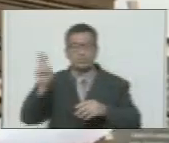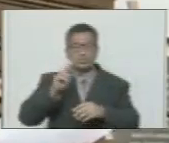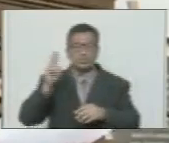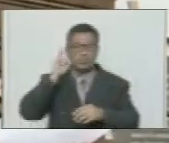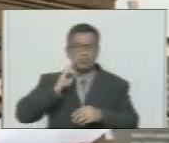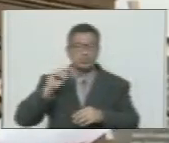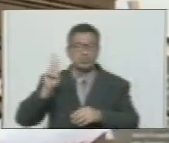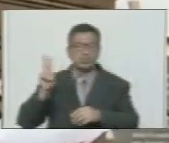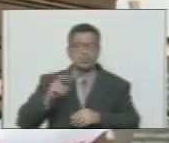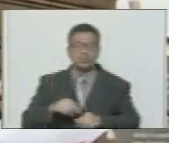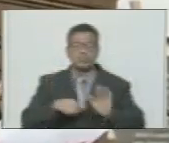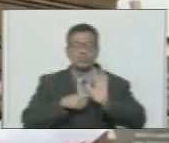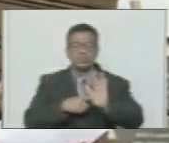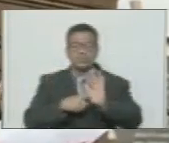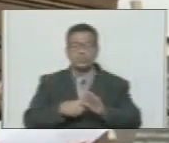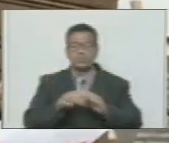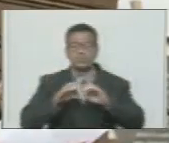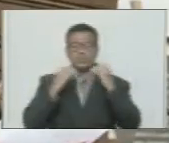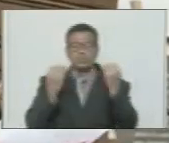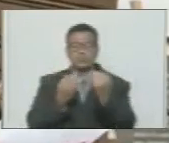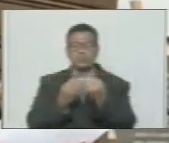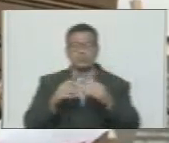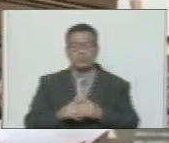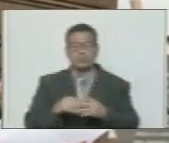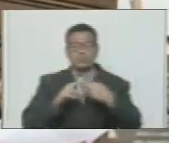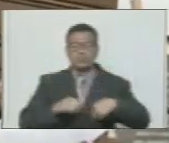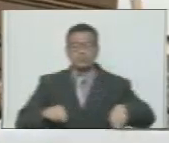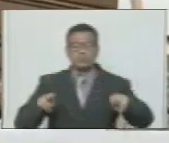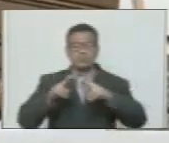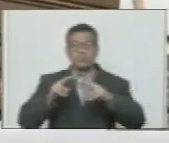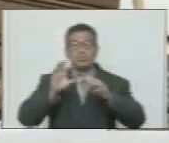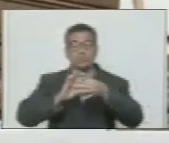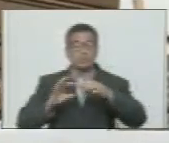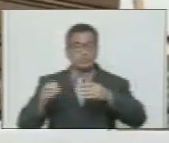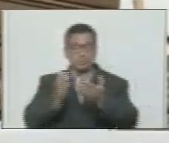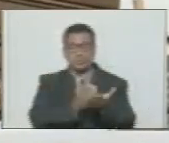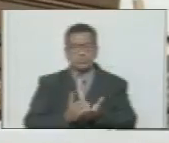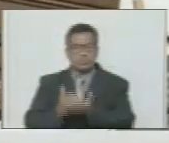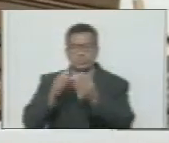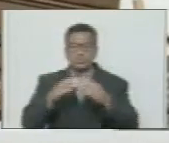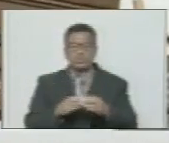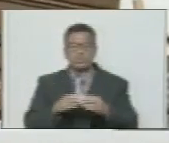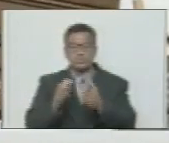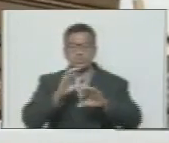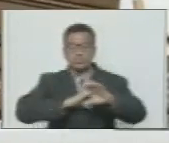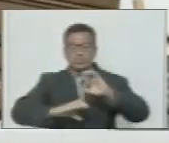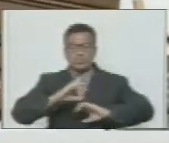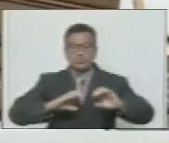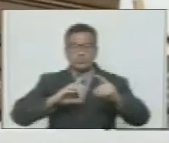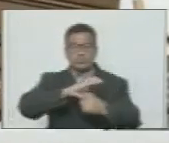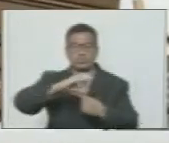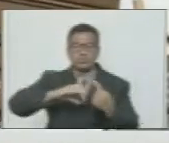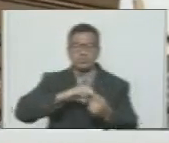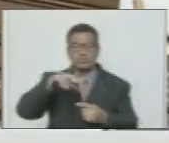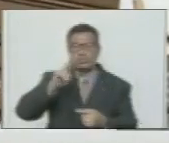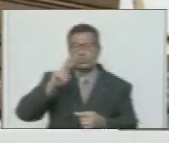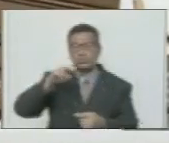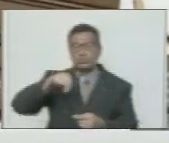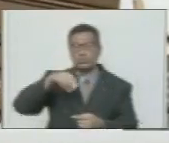de la República Bolivariana de Venezuela ante la Organización de las Naciones Unidas para la Educación, la Ciencia y la